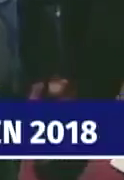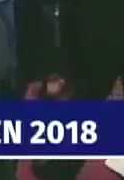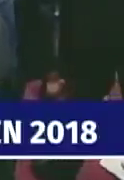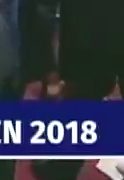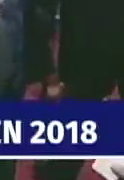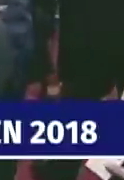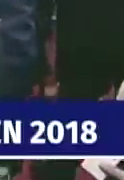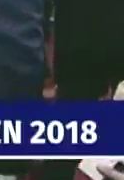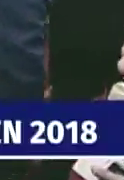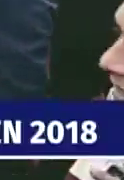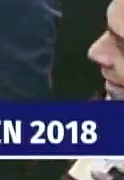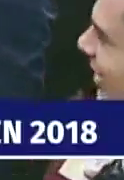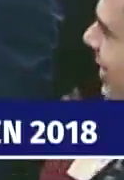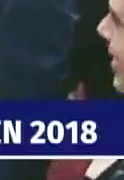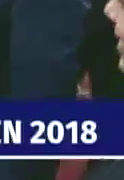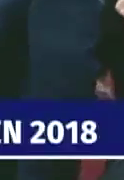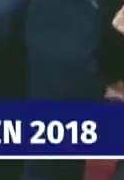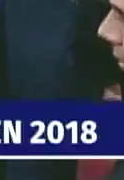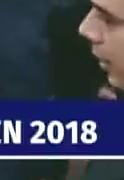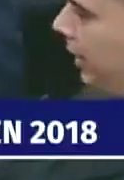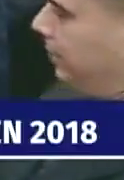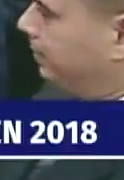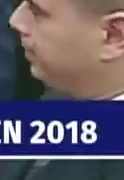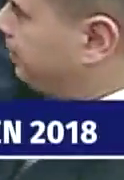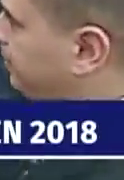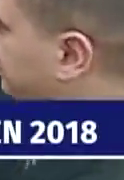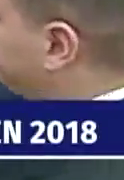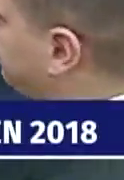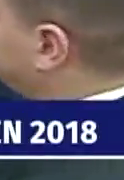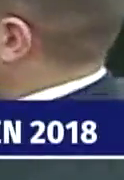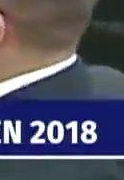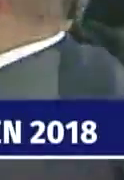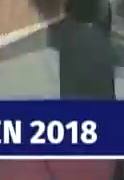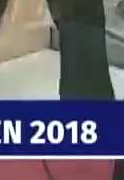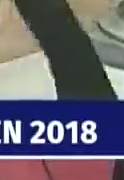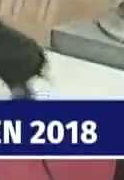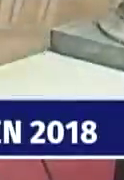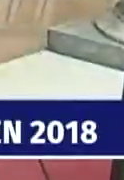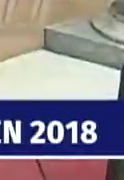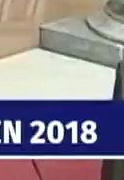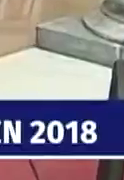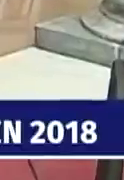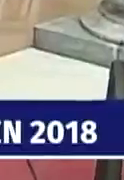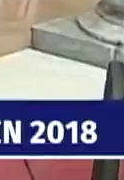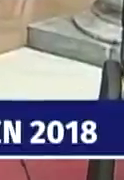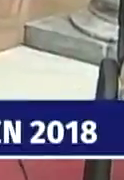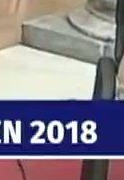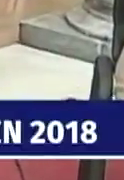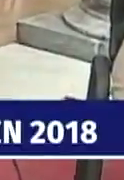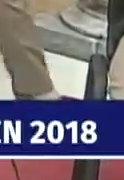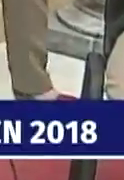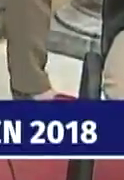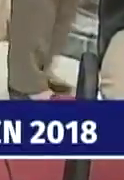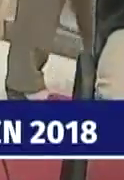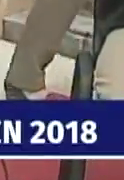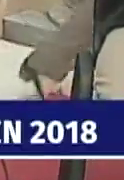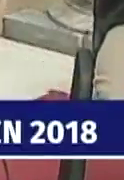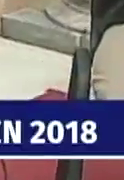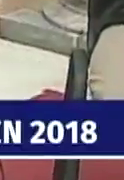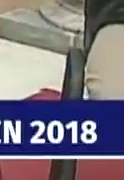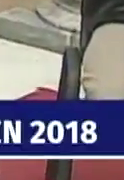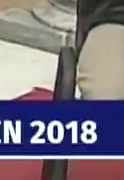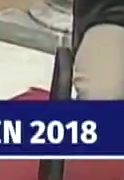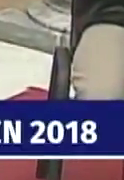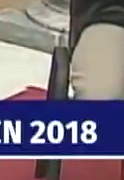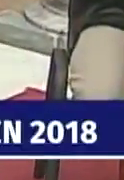propicio para la presentación de artistas nacionales. Vamos a poder disfrutar en estos días, a partir de este 8 hasta